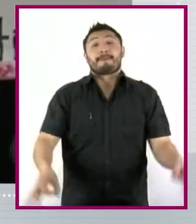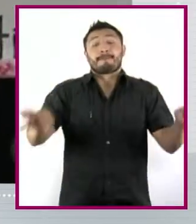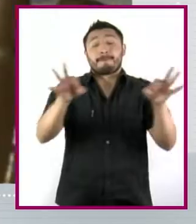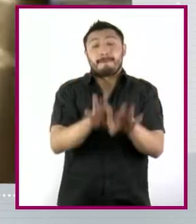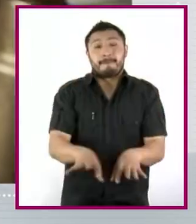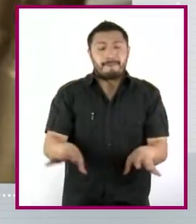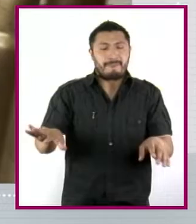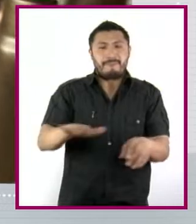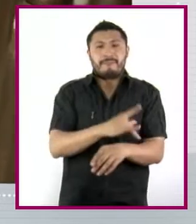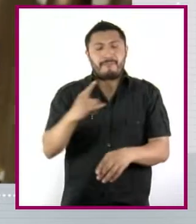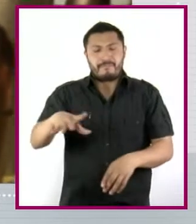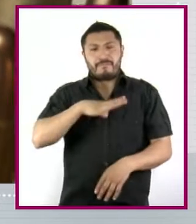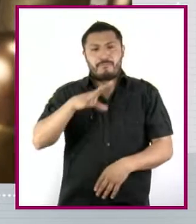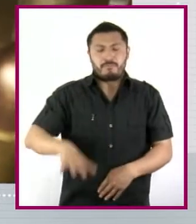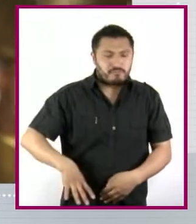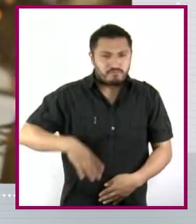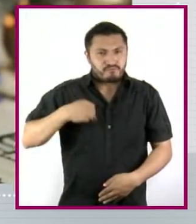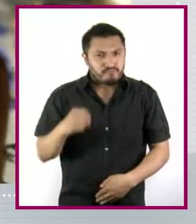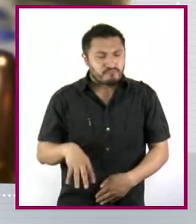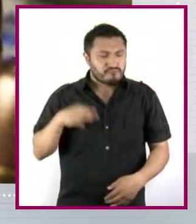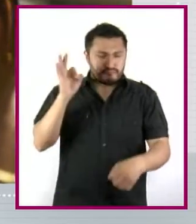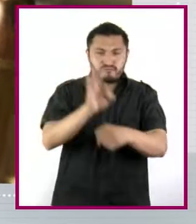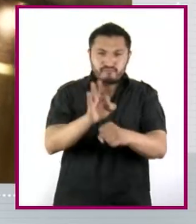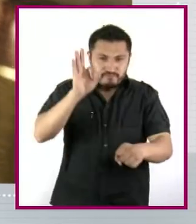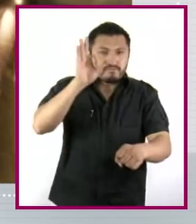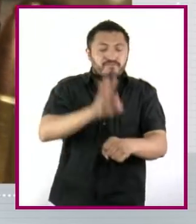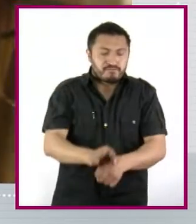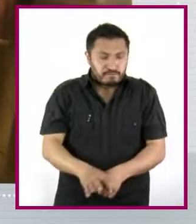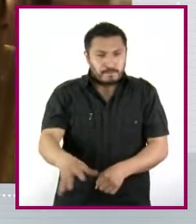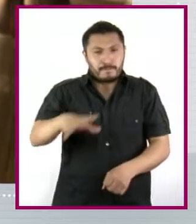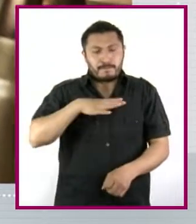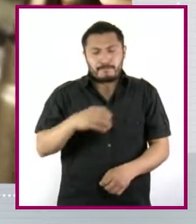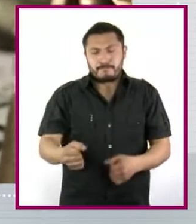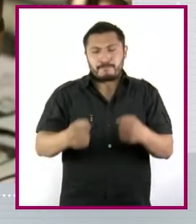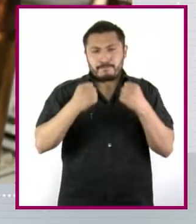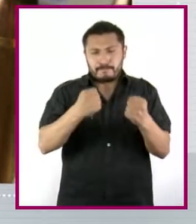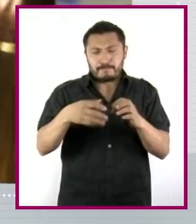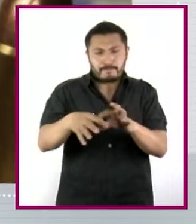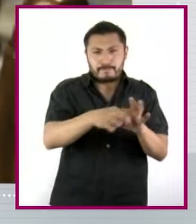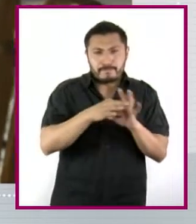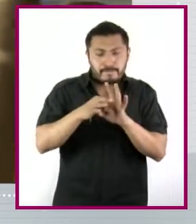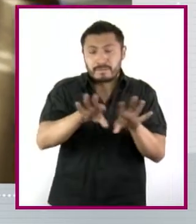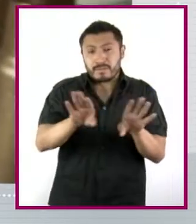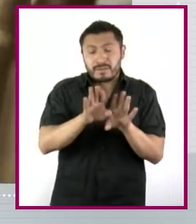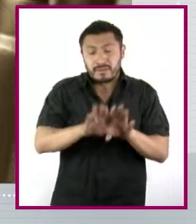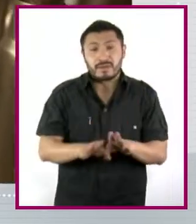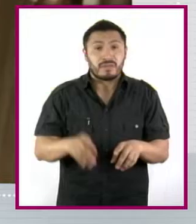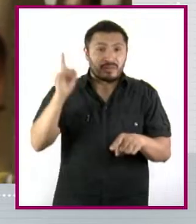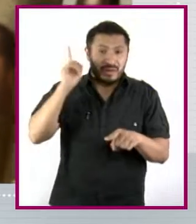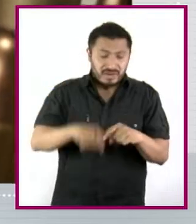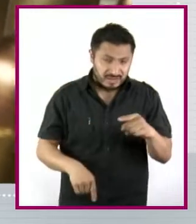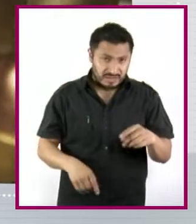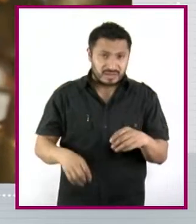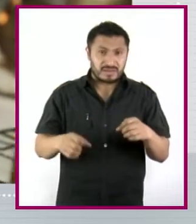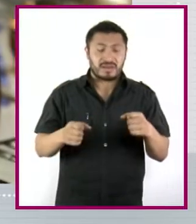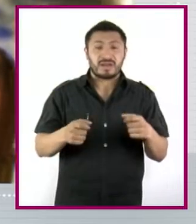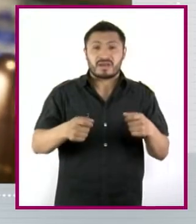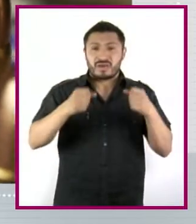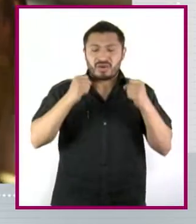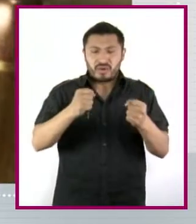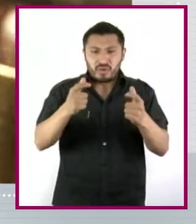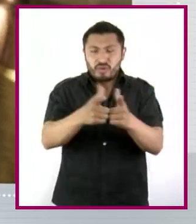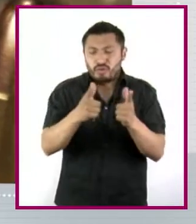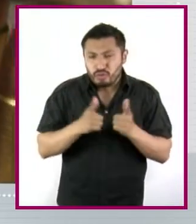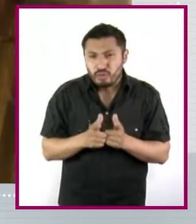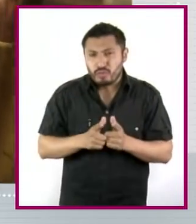pues, fuerzas que tienen que ver con grupos delincuenciales, con